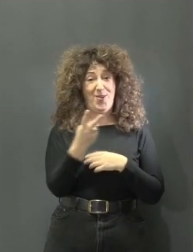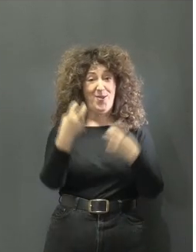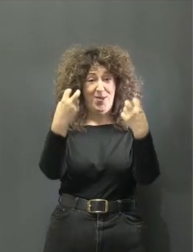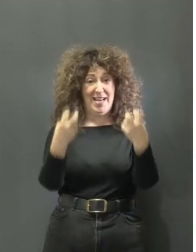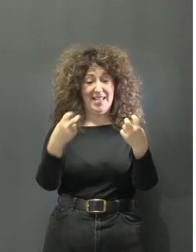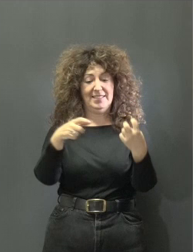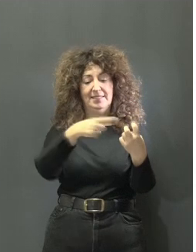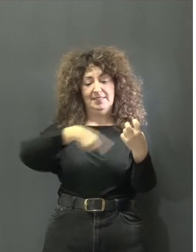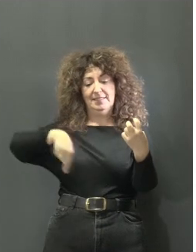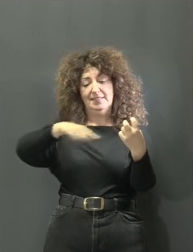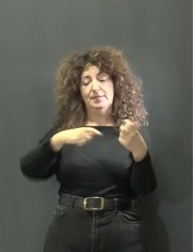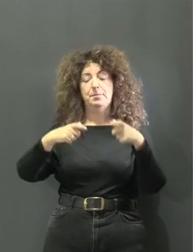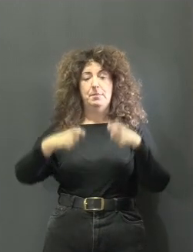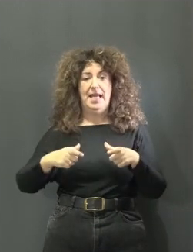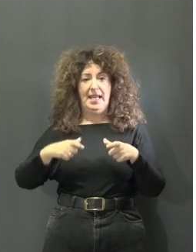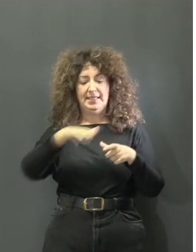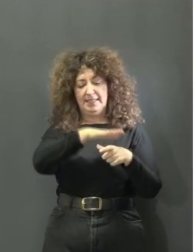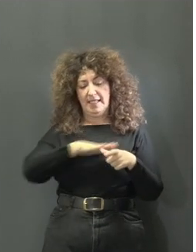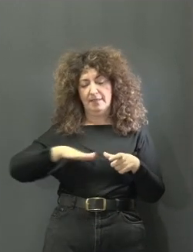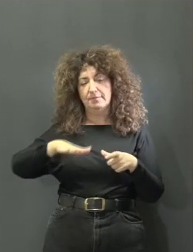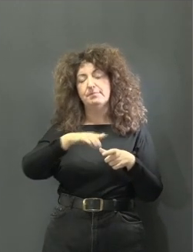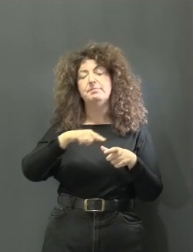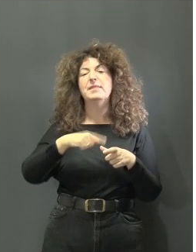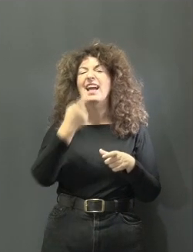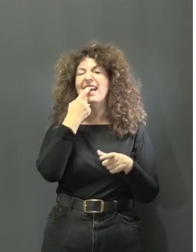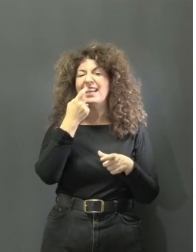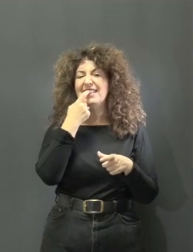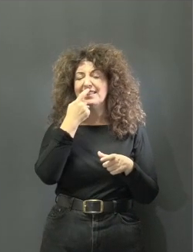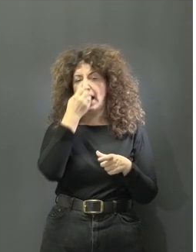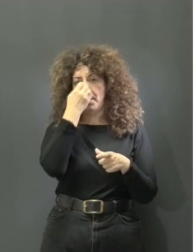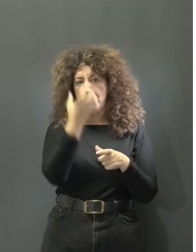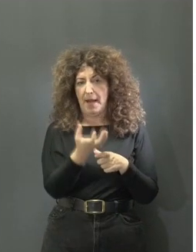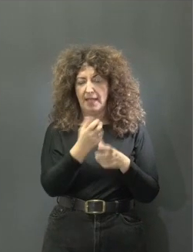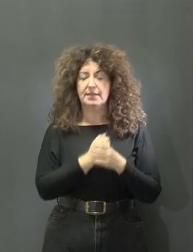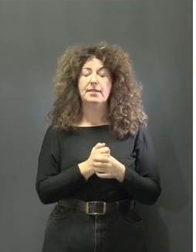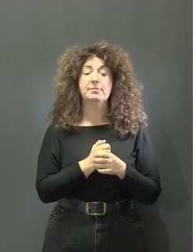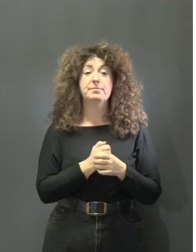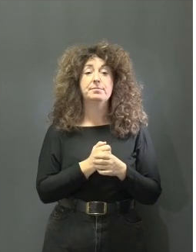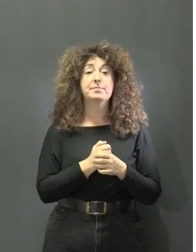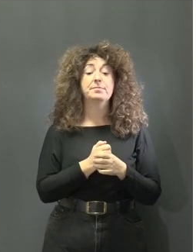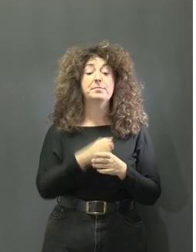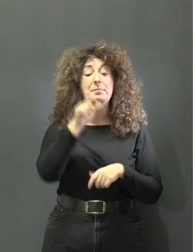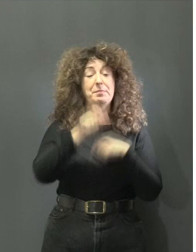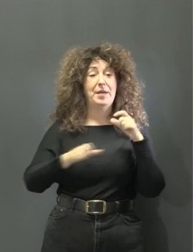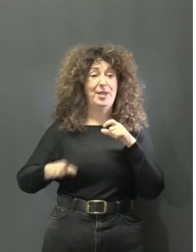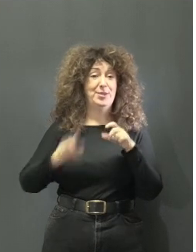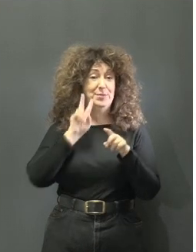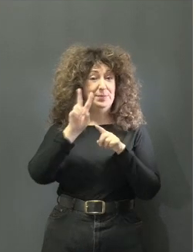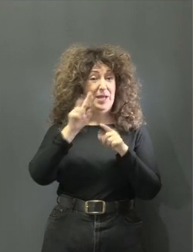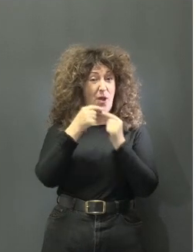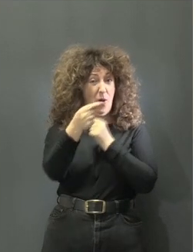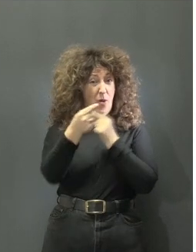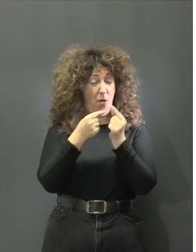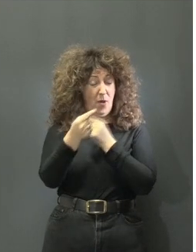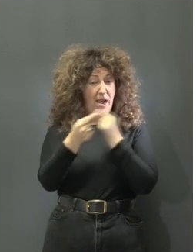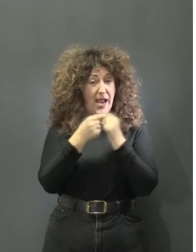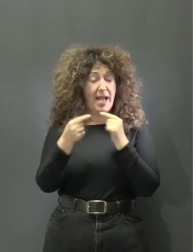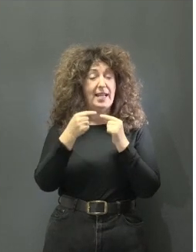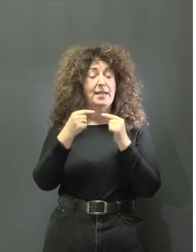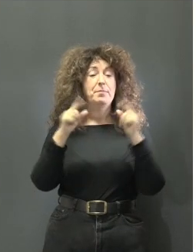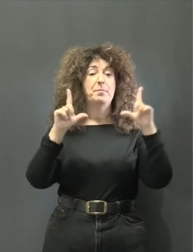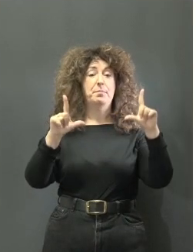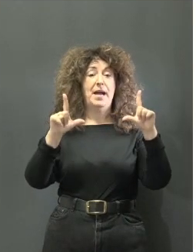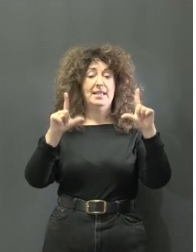baja, de cristal con una planta. Para los espectadores en línea, en la parte inferior de la